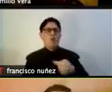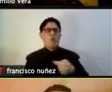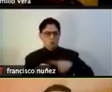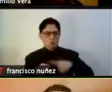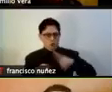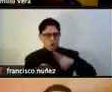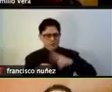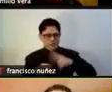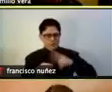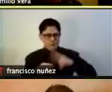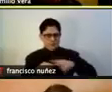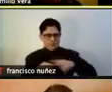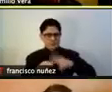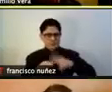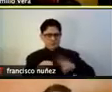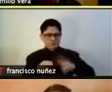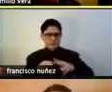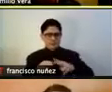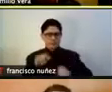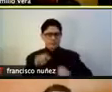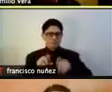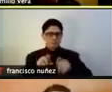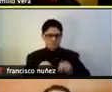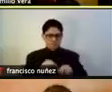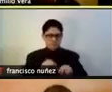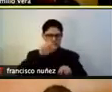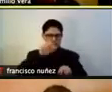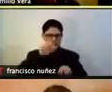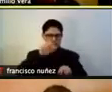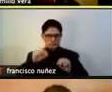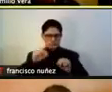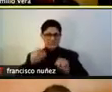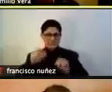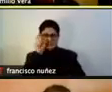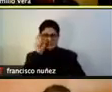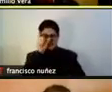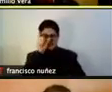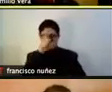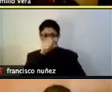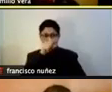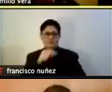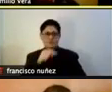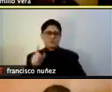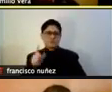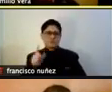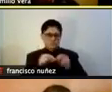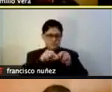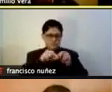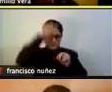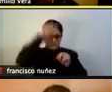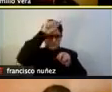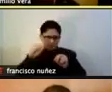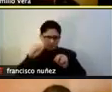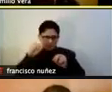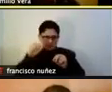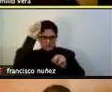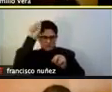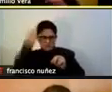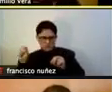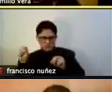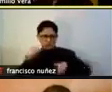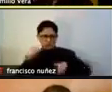un modelo complicado, ¿no es cierto?, que traza estos rayos y uno mide los tiempos que llegan y si esos tiempos, ¿no es